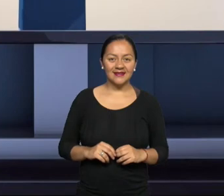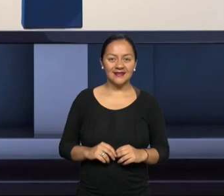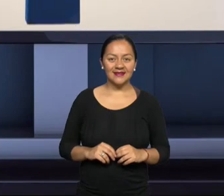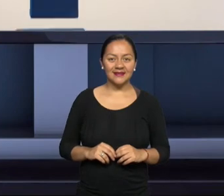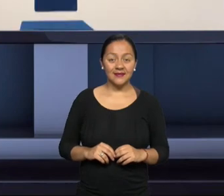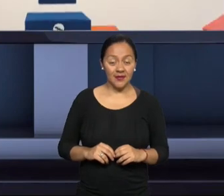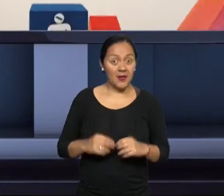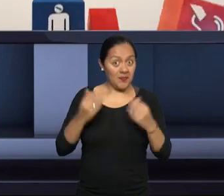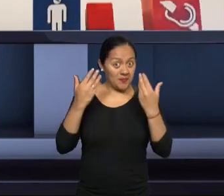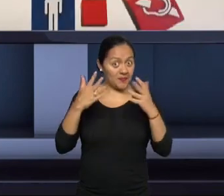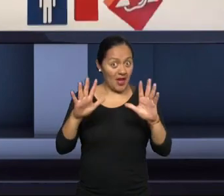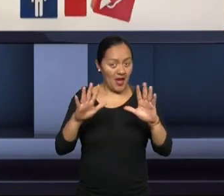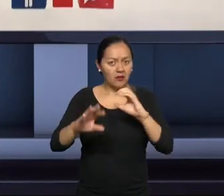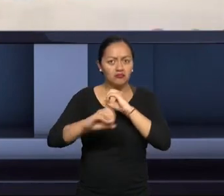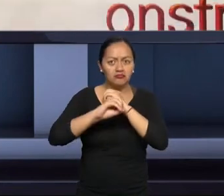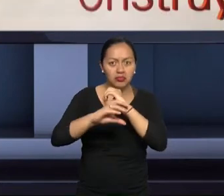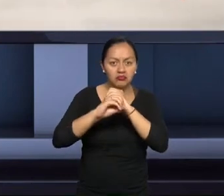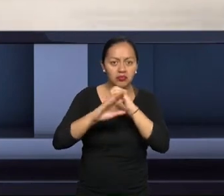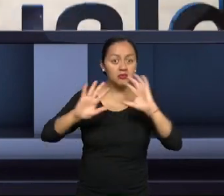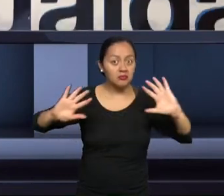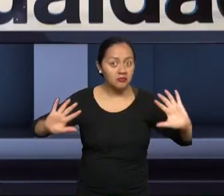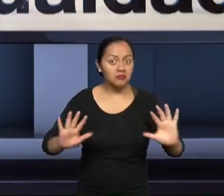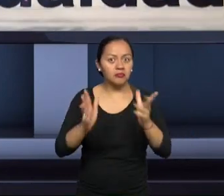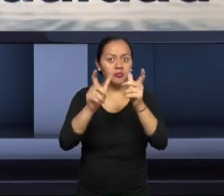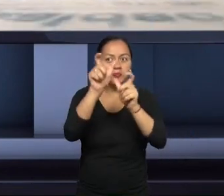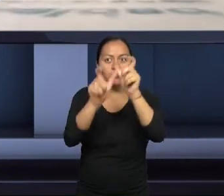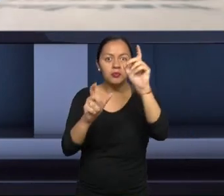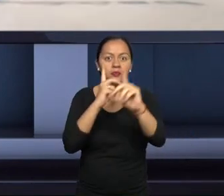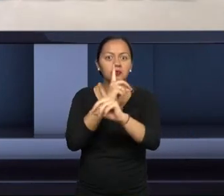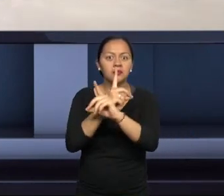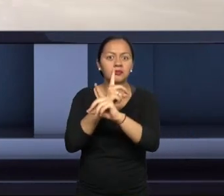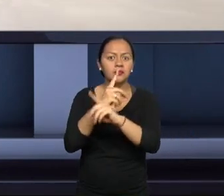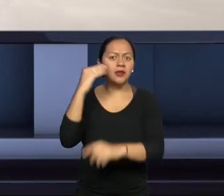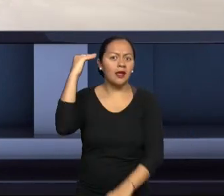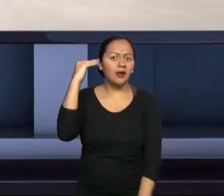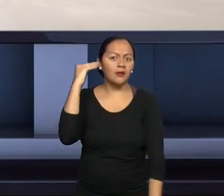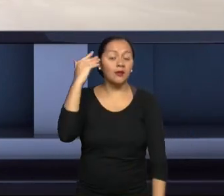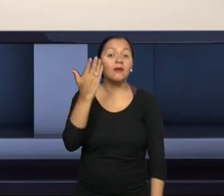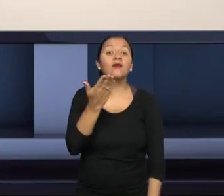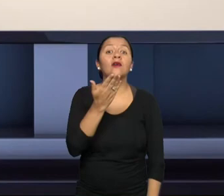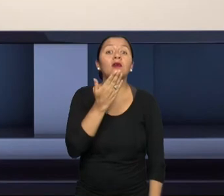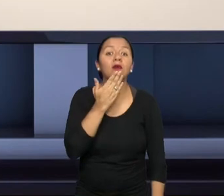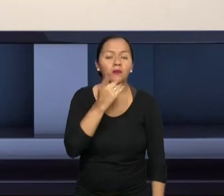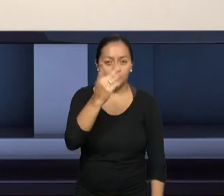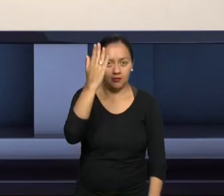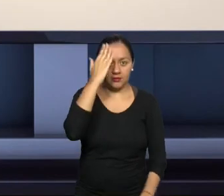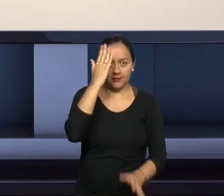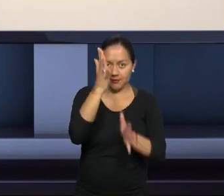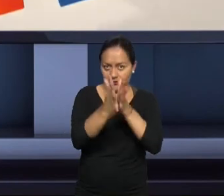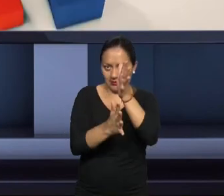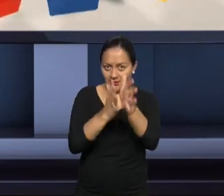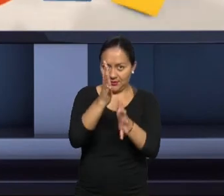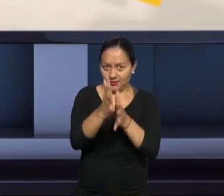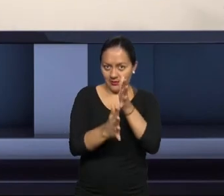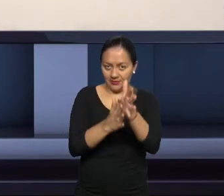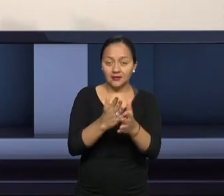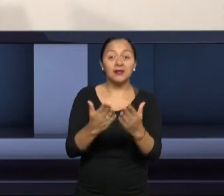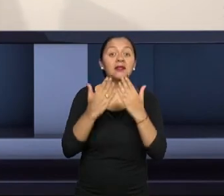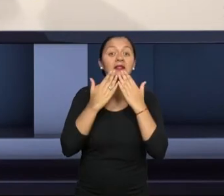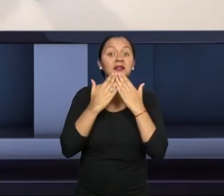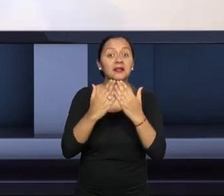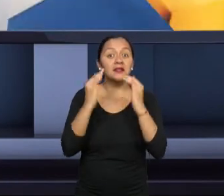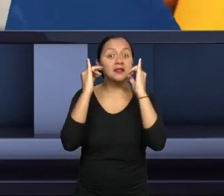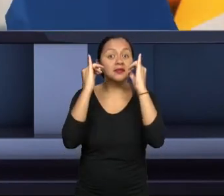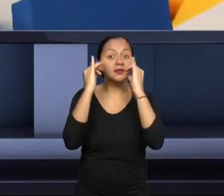Una de las formas de promover la participación de las personas con discapacidad auditiva de nuestro país es conociendo la lengua de señas. Muchas gracias a nuestro